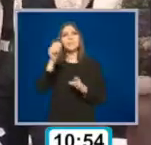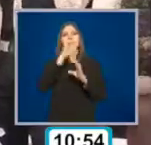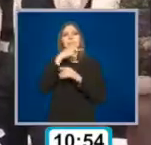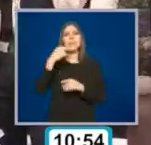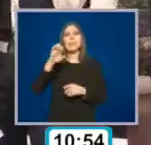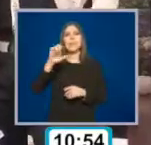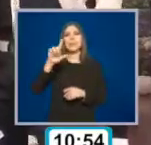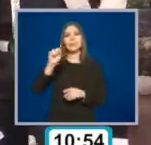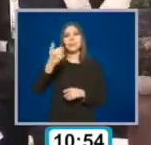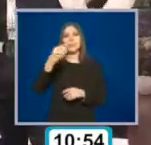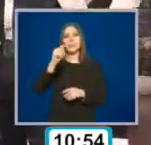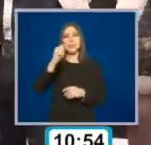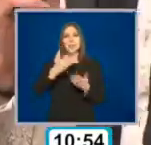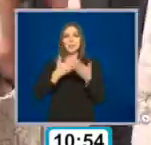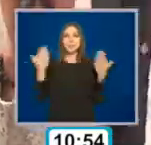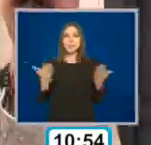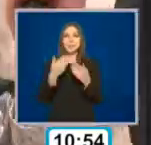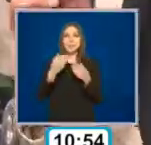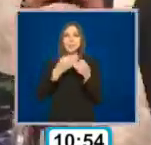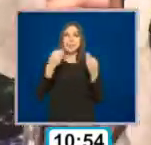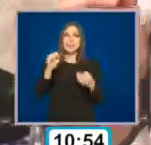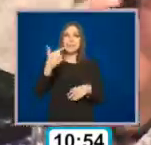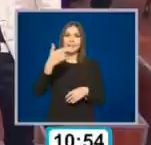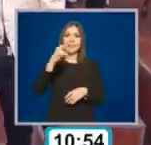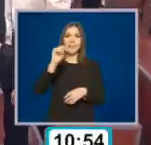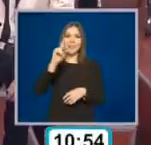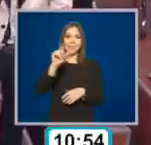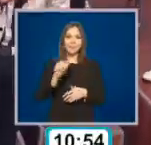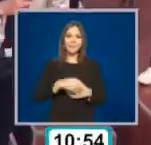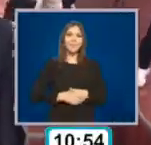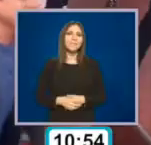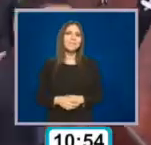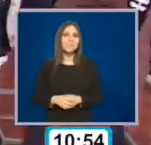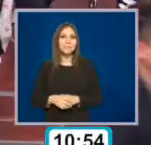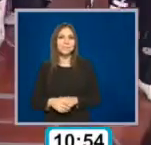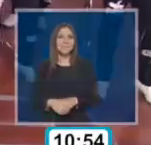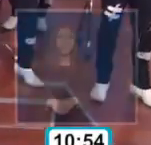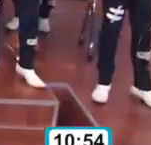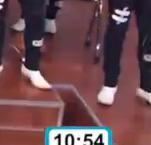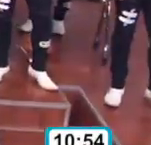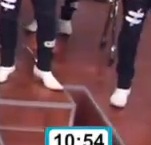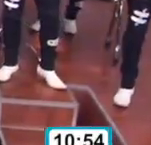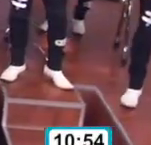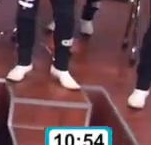shot. Vamos a bailar con banda. Tierra Sagrada. ¡Ánimo, Venga. Ánimo, Vamos compadre. ustedes!